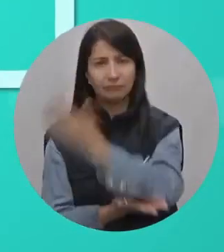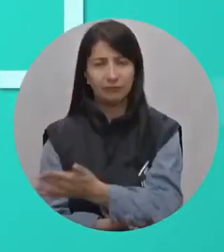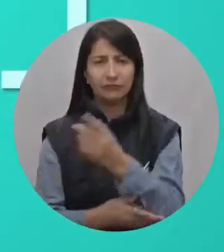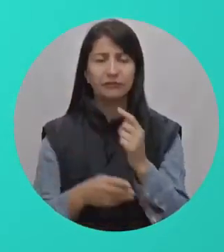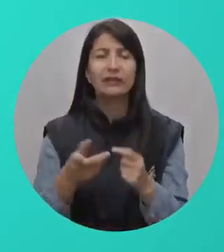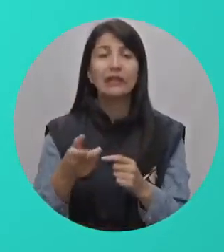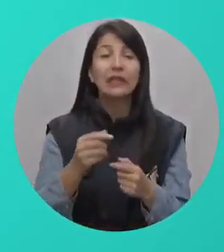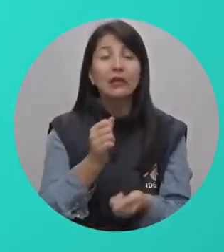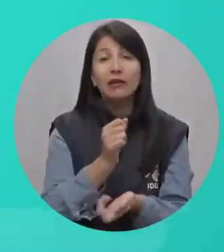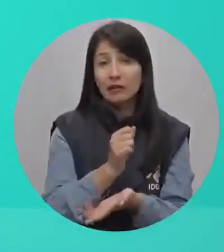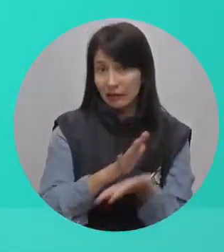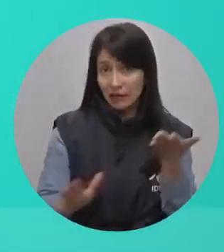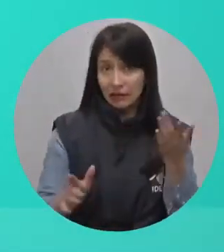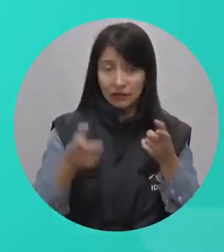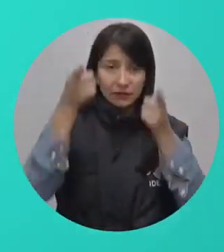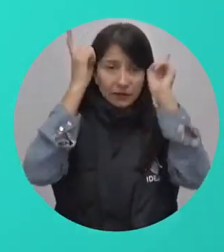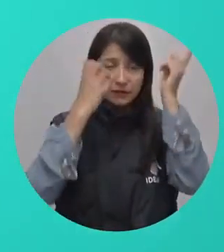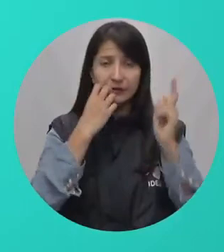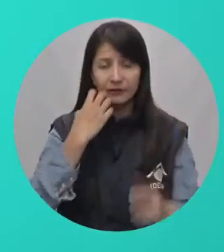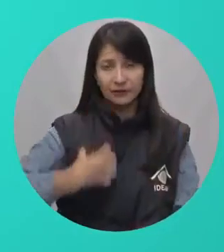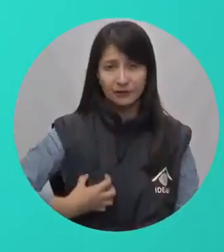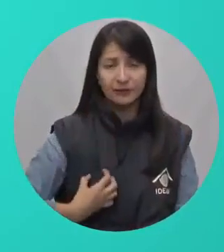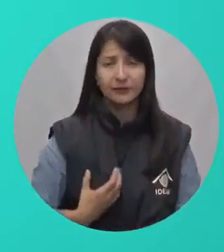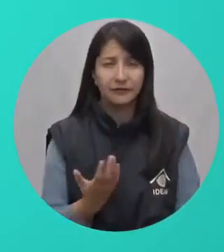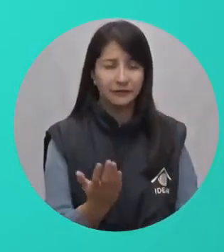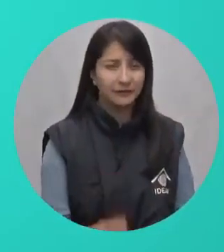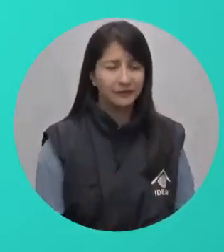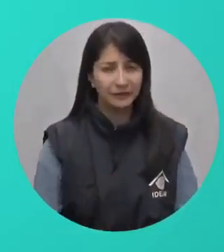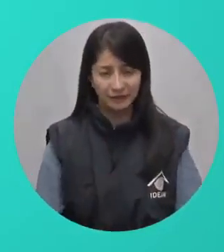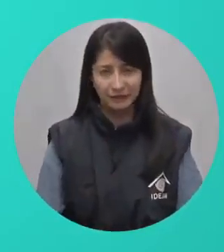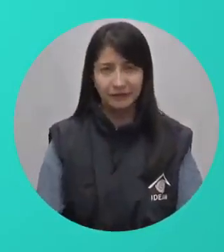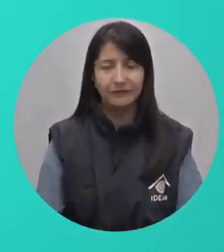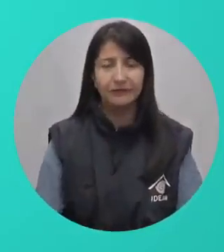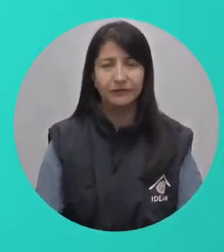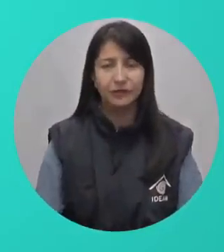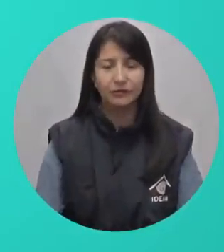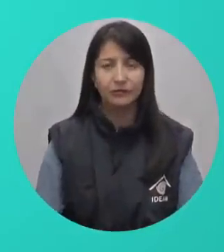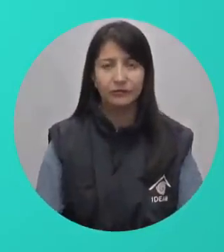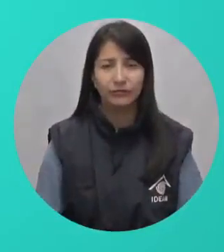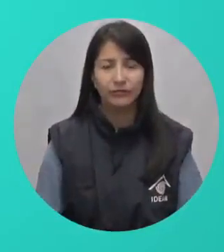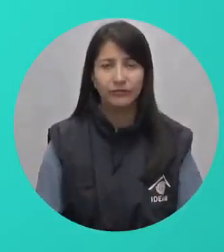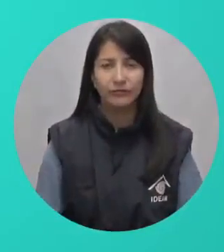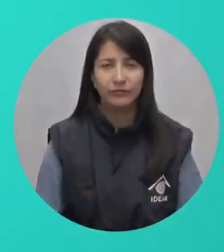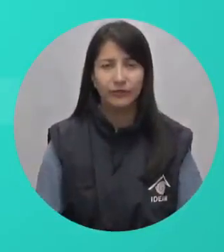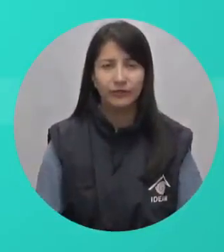pronósticos y alertas a nivel municipal. Disponible gratis para iOS y Android.